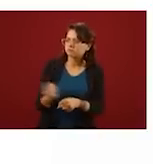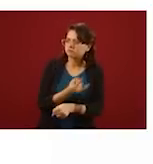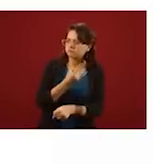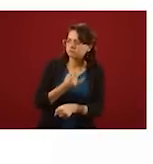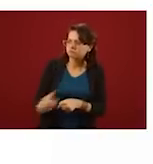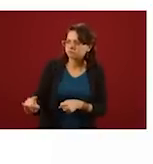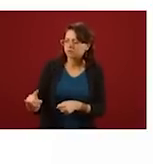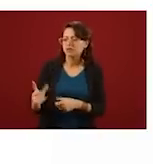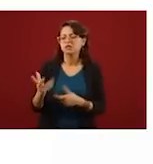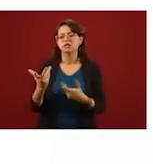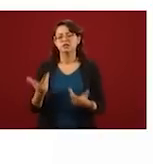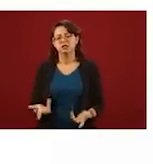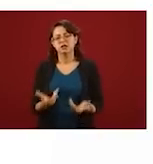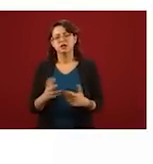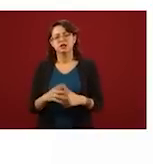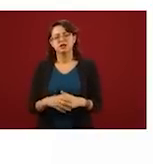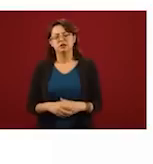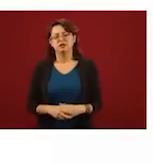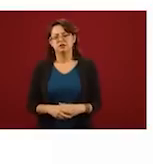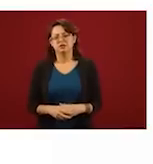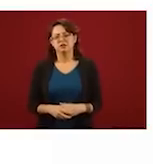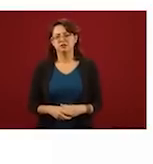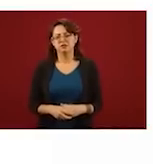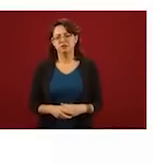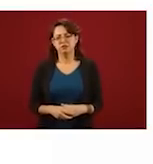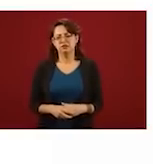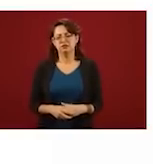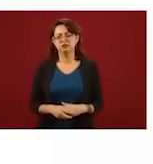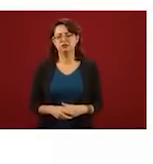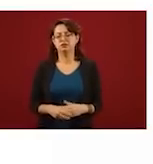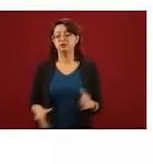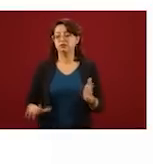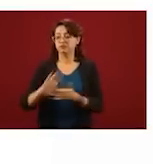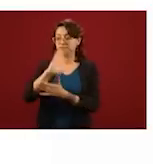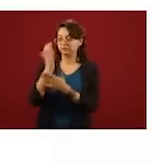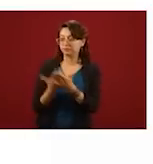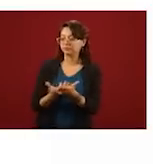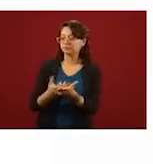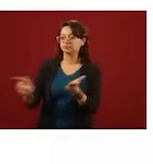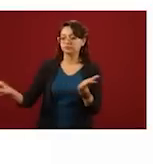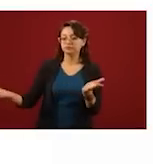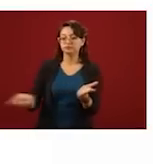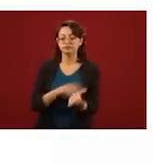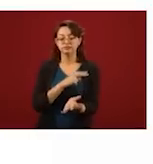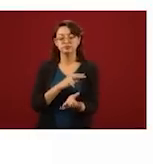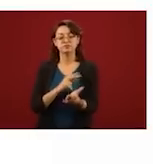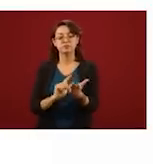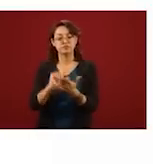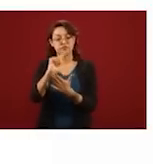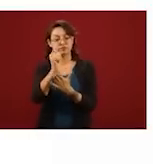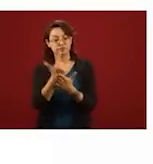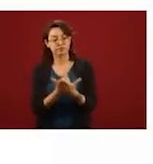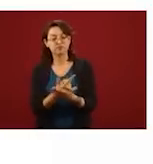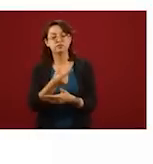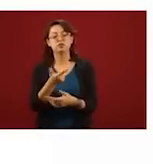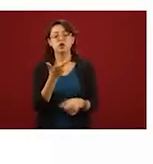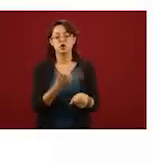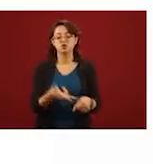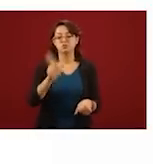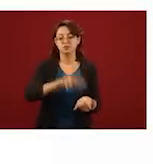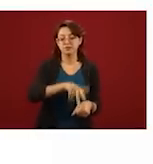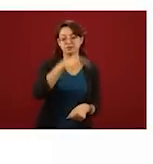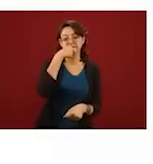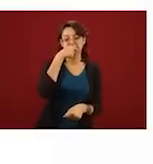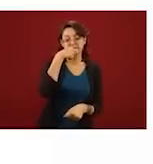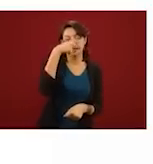de medicamentos que se encuentran en el contrato subrogado no solamente por el Hospital Infantil de México,